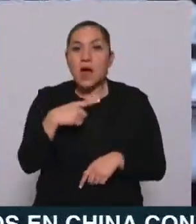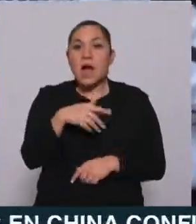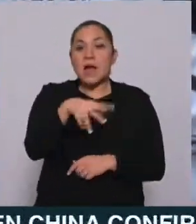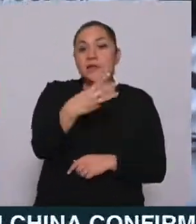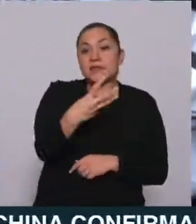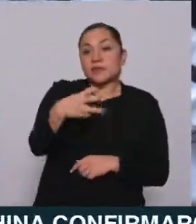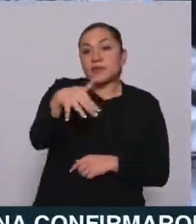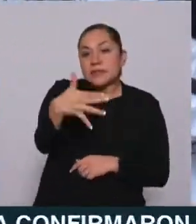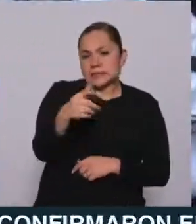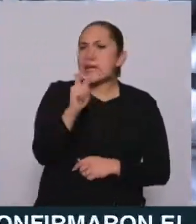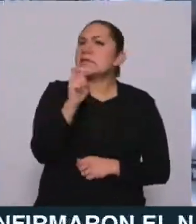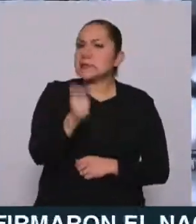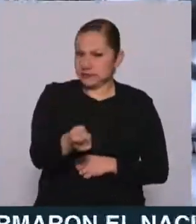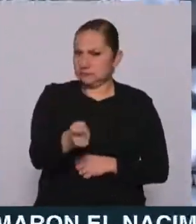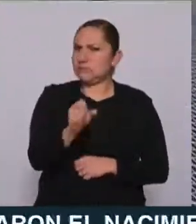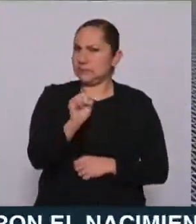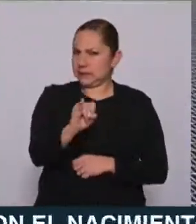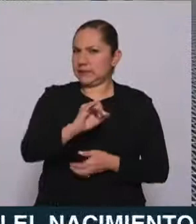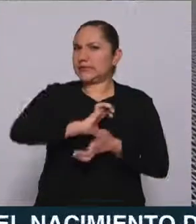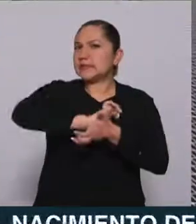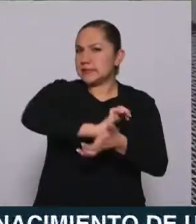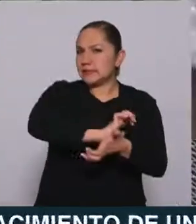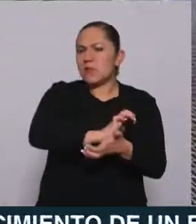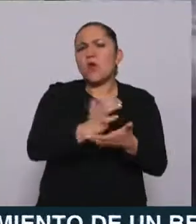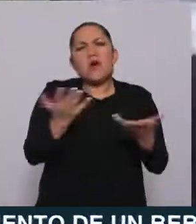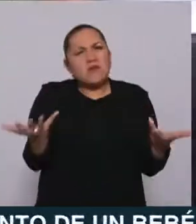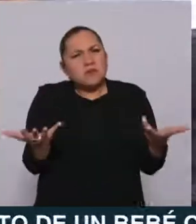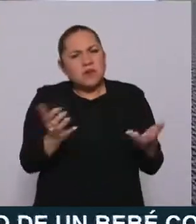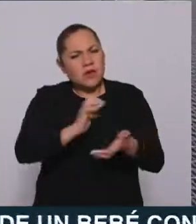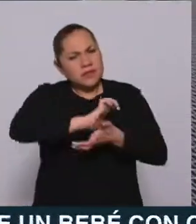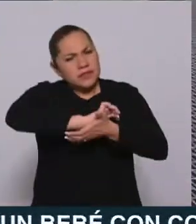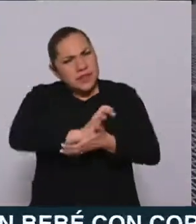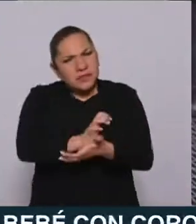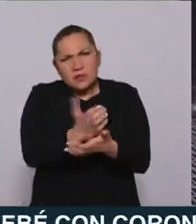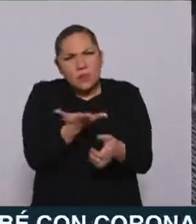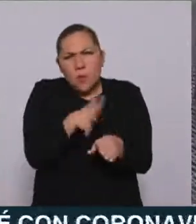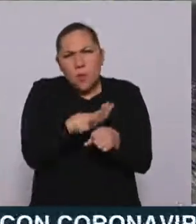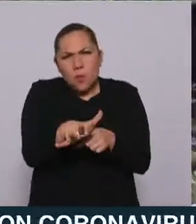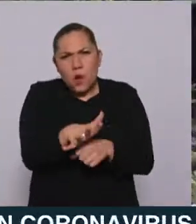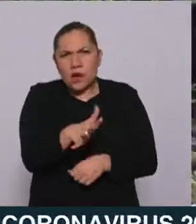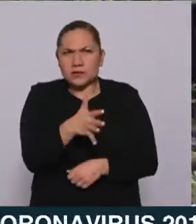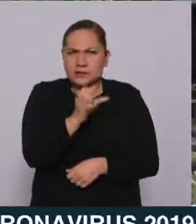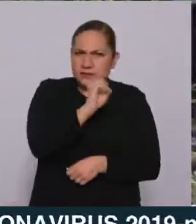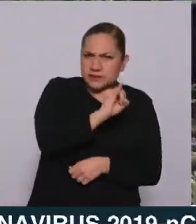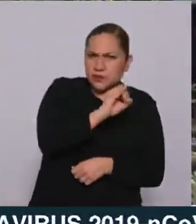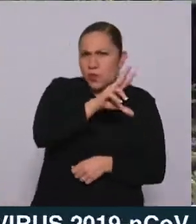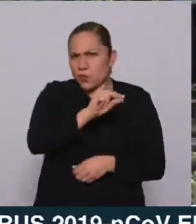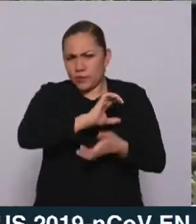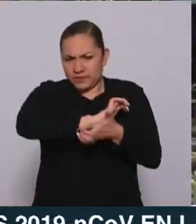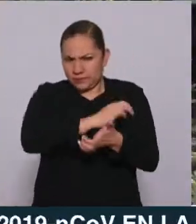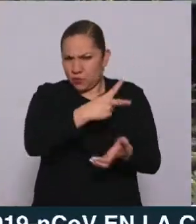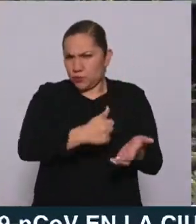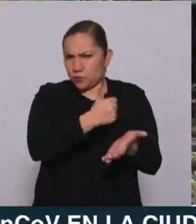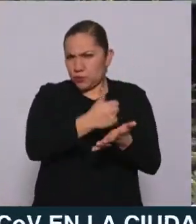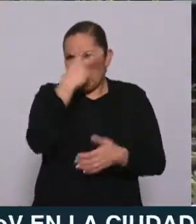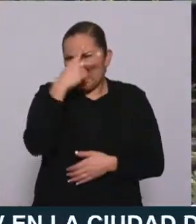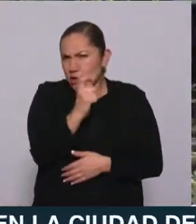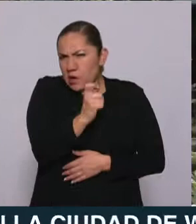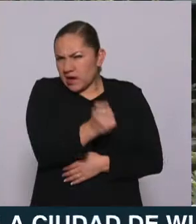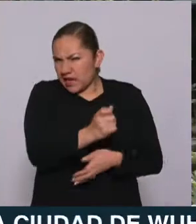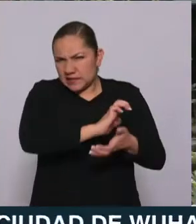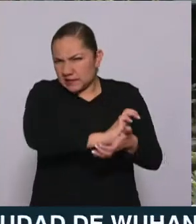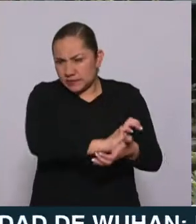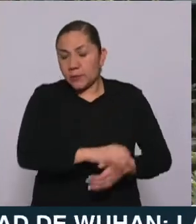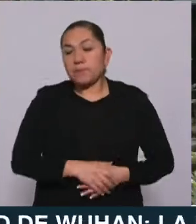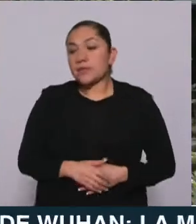discriminación. Entonces, ¿qué puede ser considerado como un acto de discriminación en la Ciudad de México? Se establece que un acto de discriminación es un